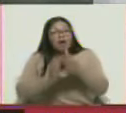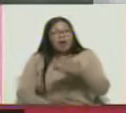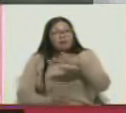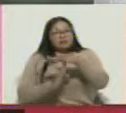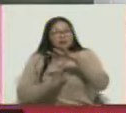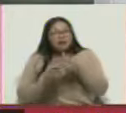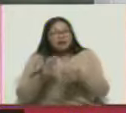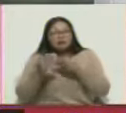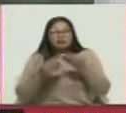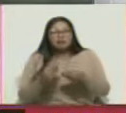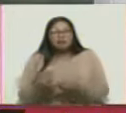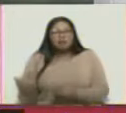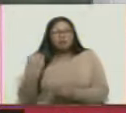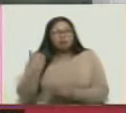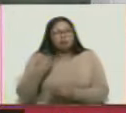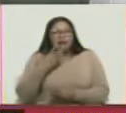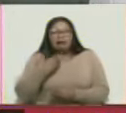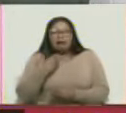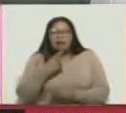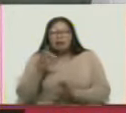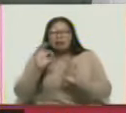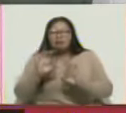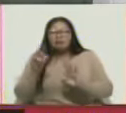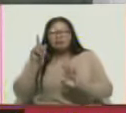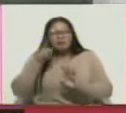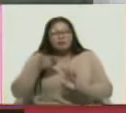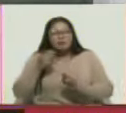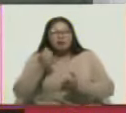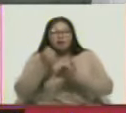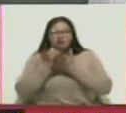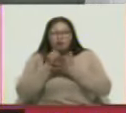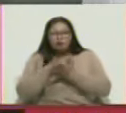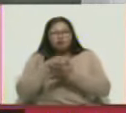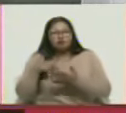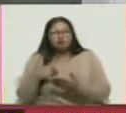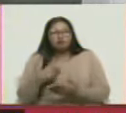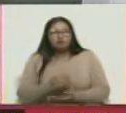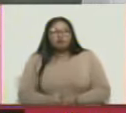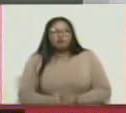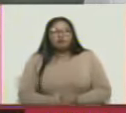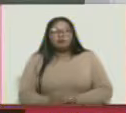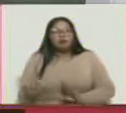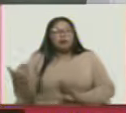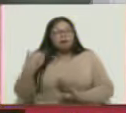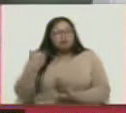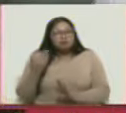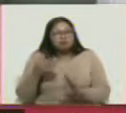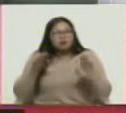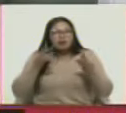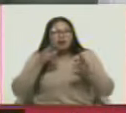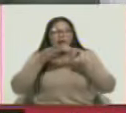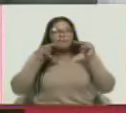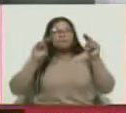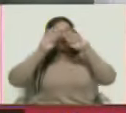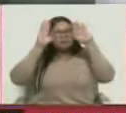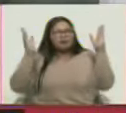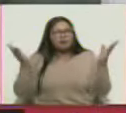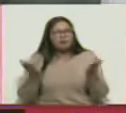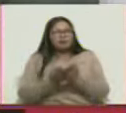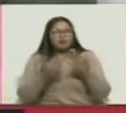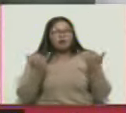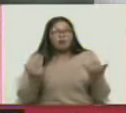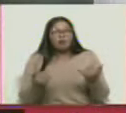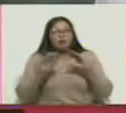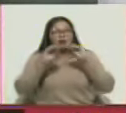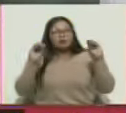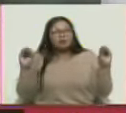que está haciendo Israel. Este perjudica la paz mundial Por eso hay que frenar a Israel. Ahora es un